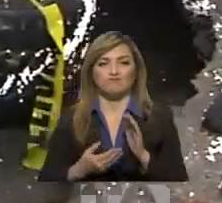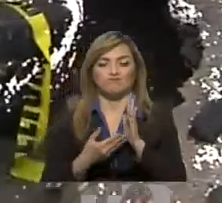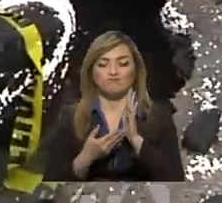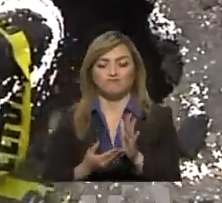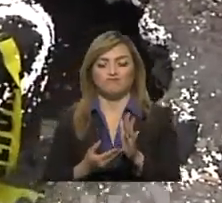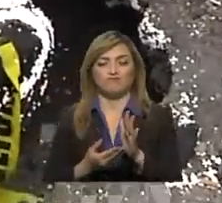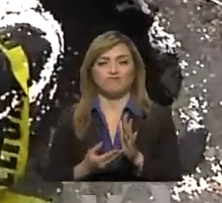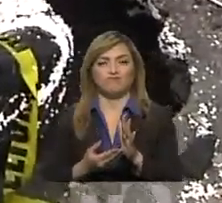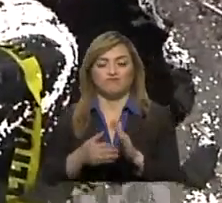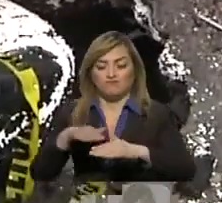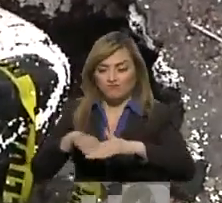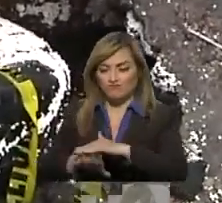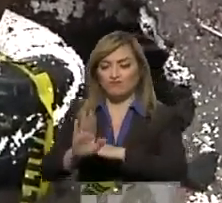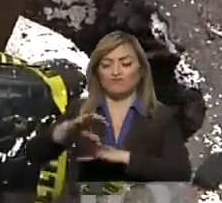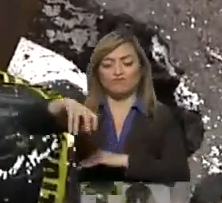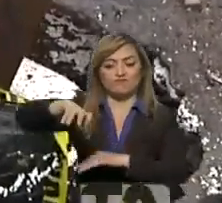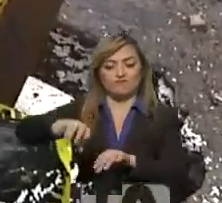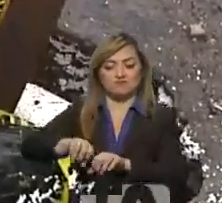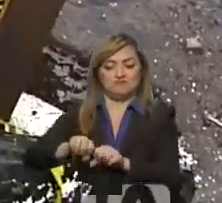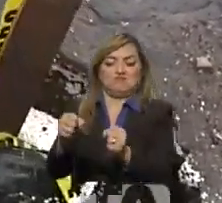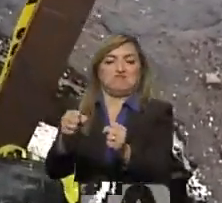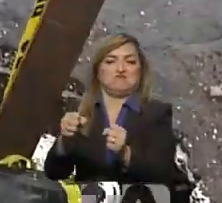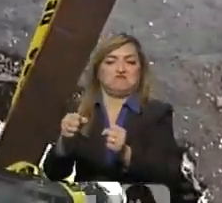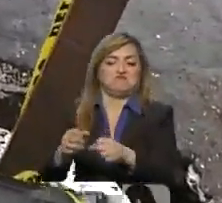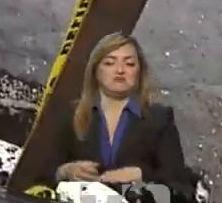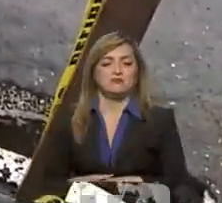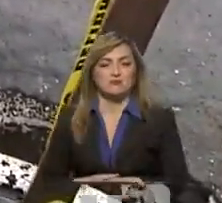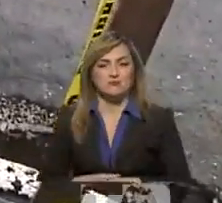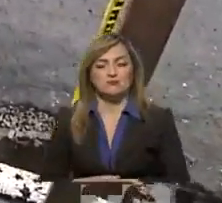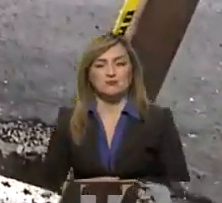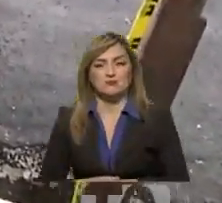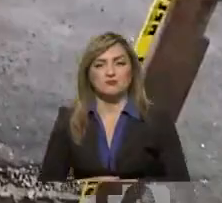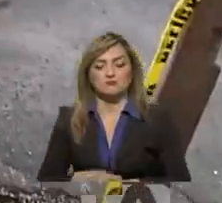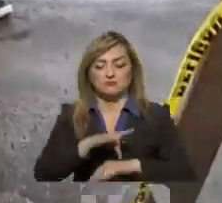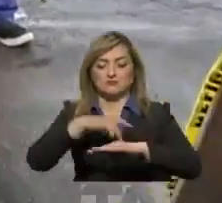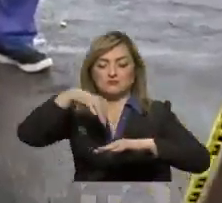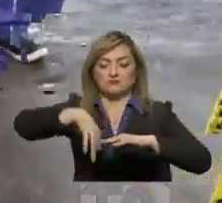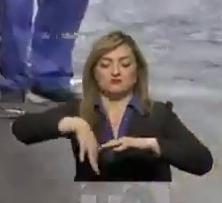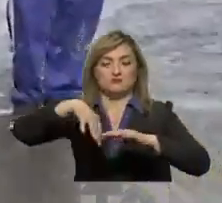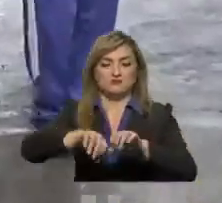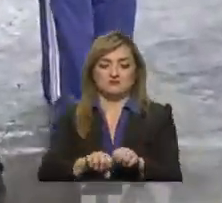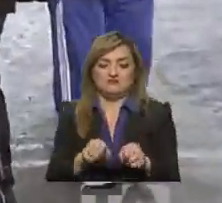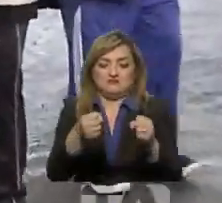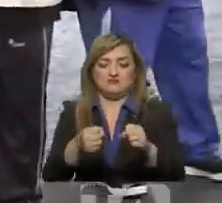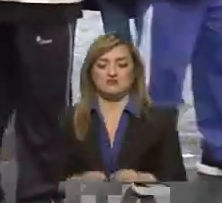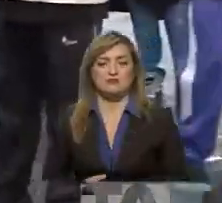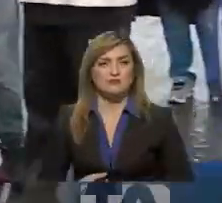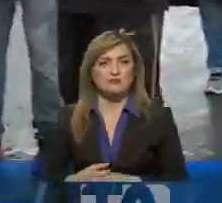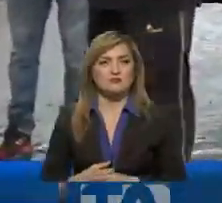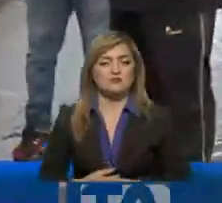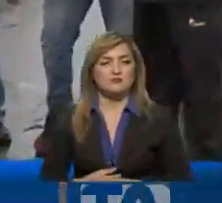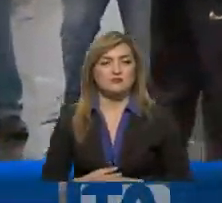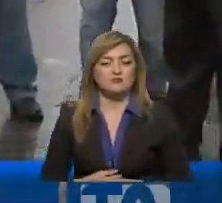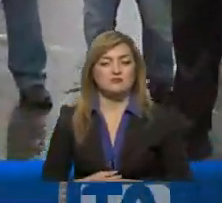de las acometidas de ingreso de agua a las viviendas, tenemos la ruptura de las alcantarillas que provocan este tipo de socavones,